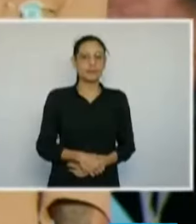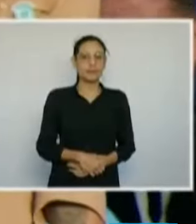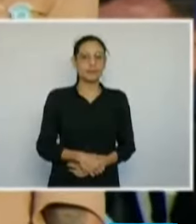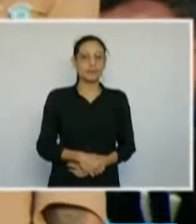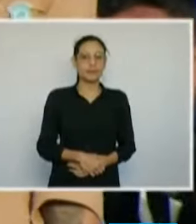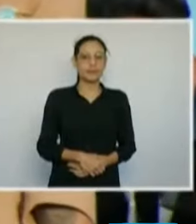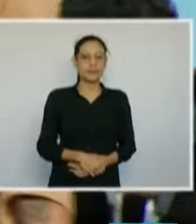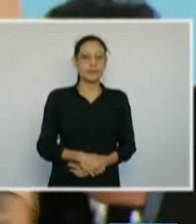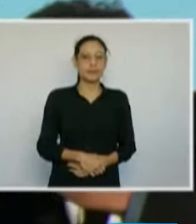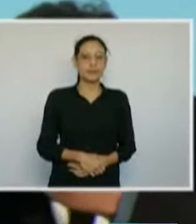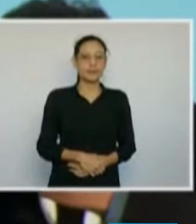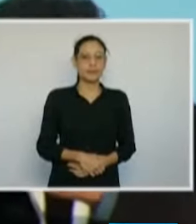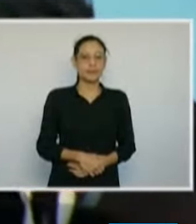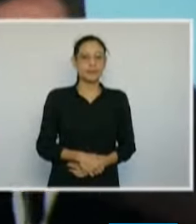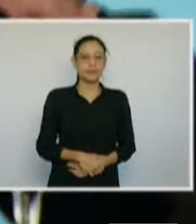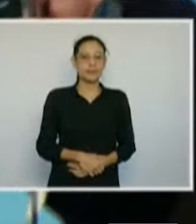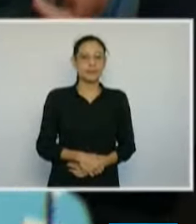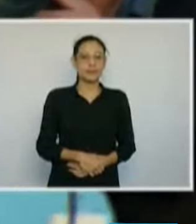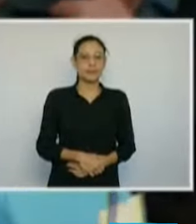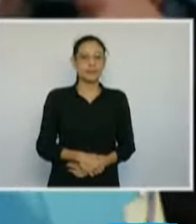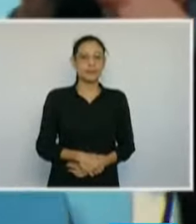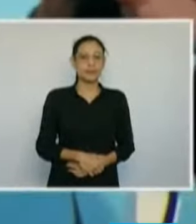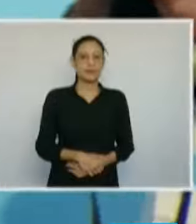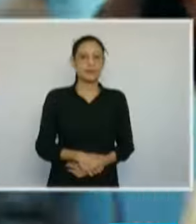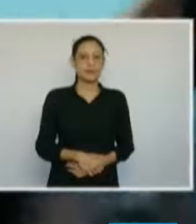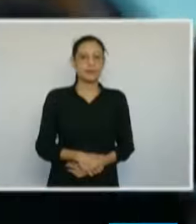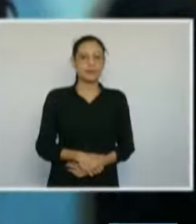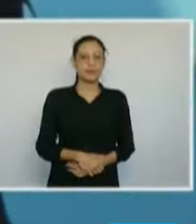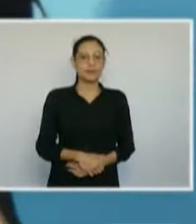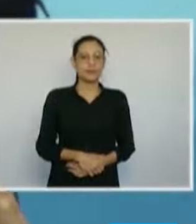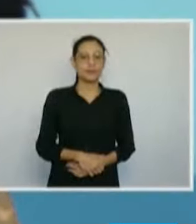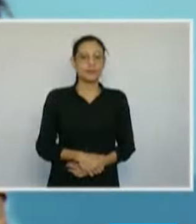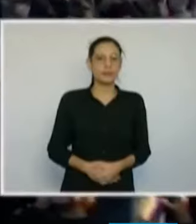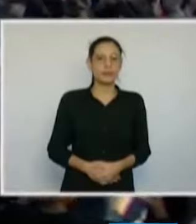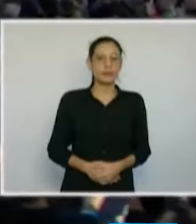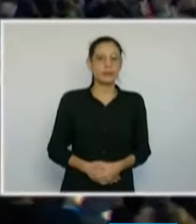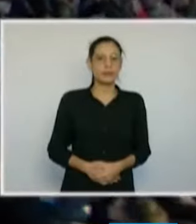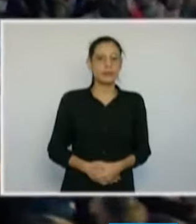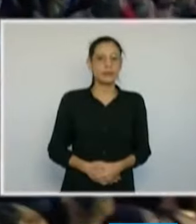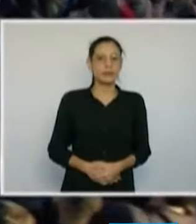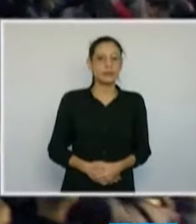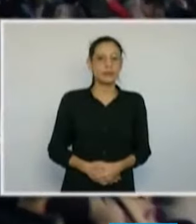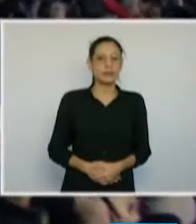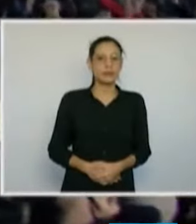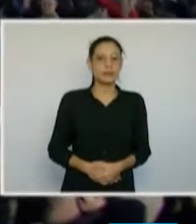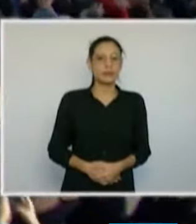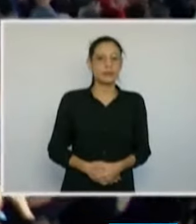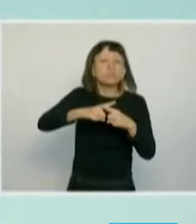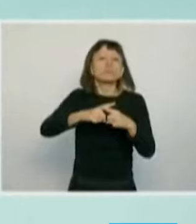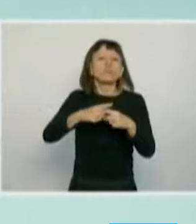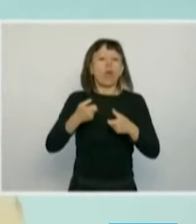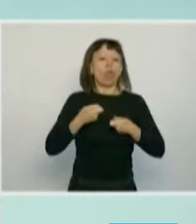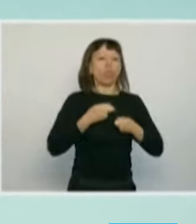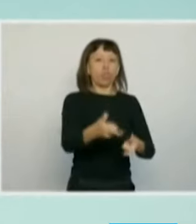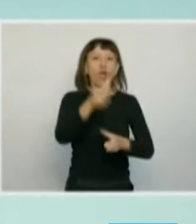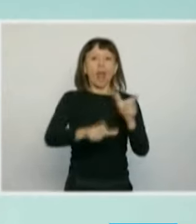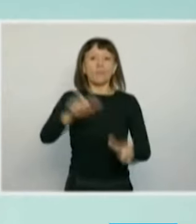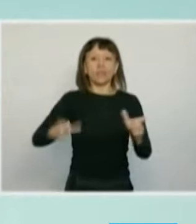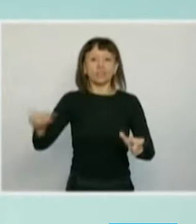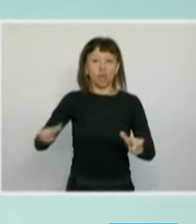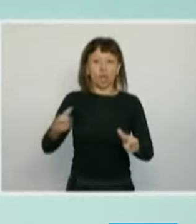La expresidenta ha criticado la investigación y alega el encubrimiento de una conspiración por parte de adversarios políticos. Fernández